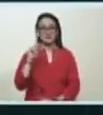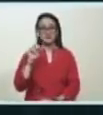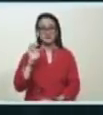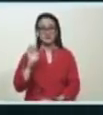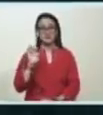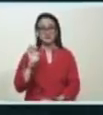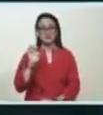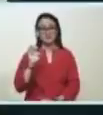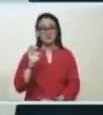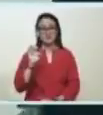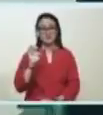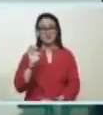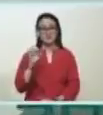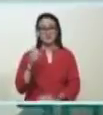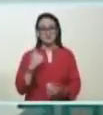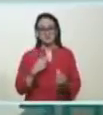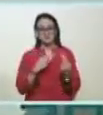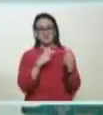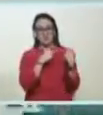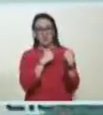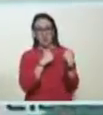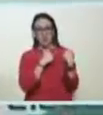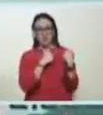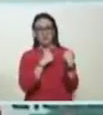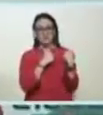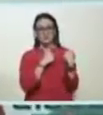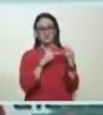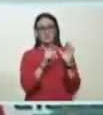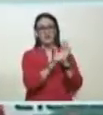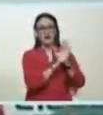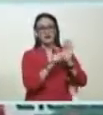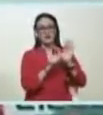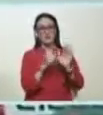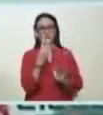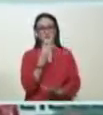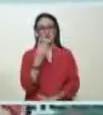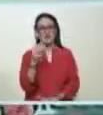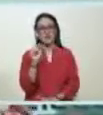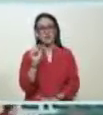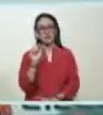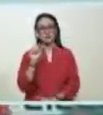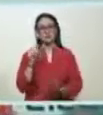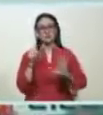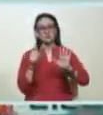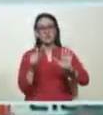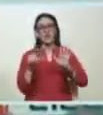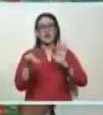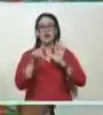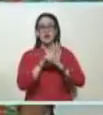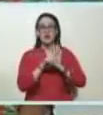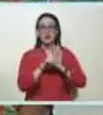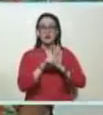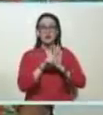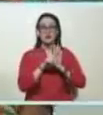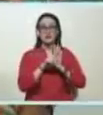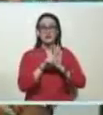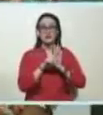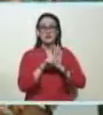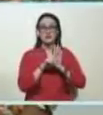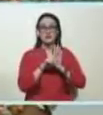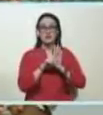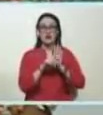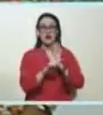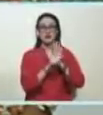en uso de las atribuciones que le confiere el artículo 33.6 de la Ley Orgánica del Poder